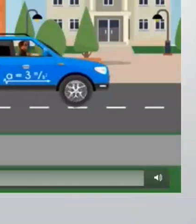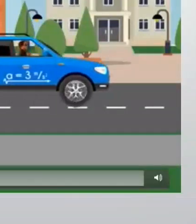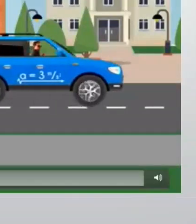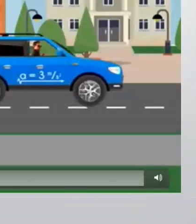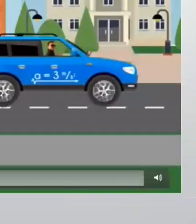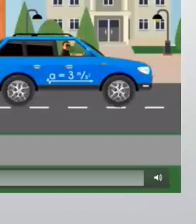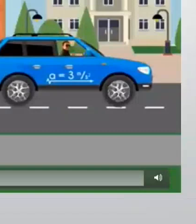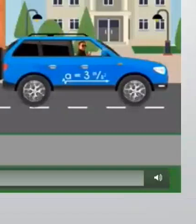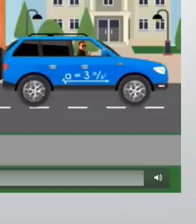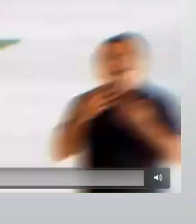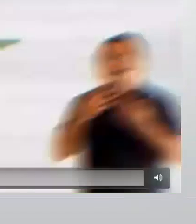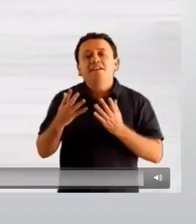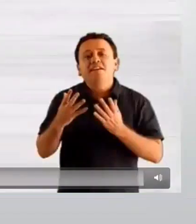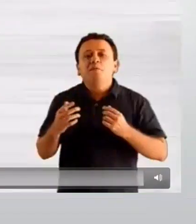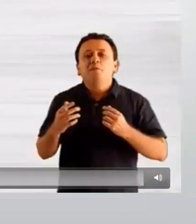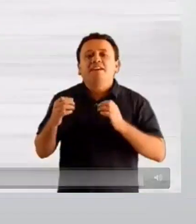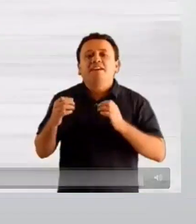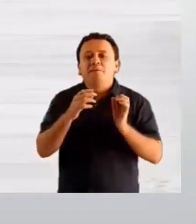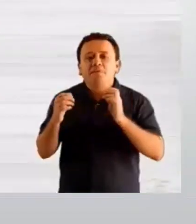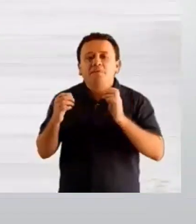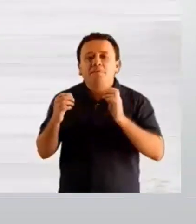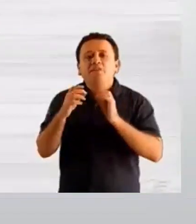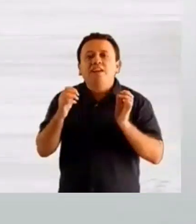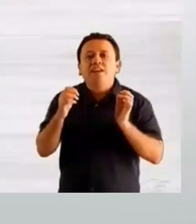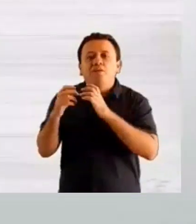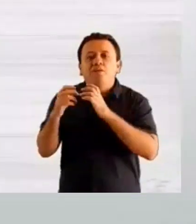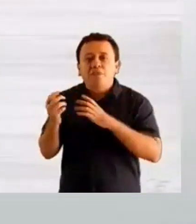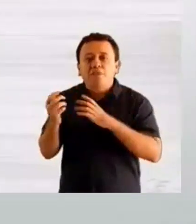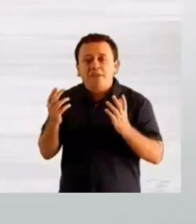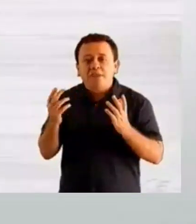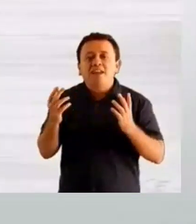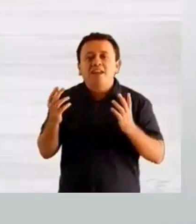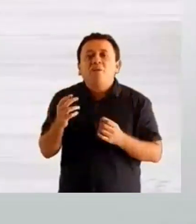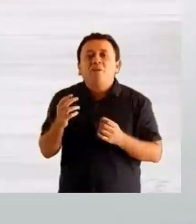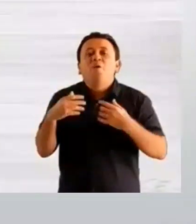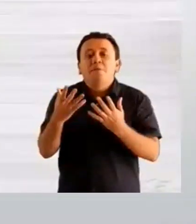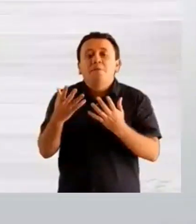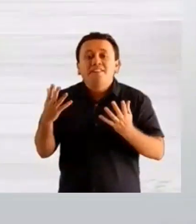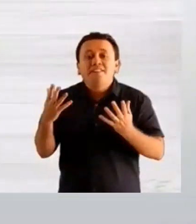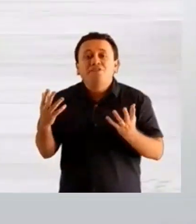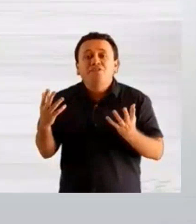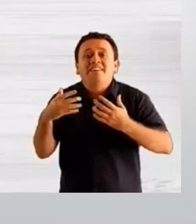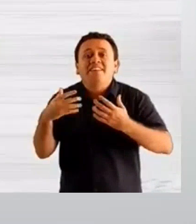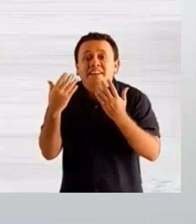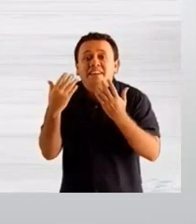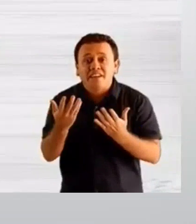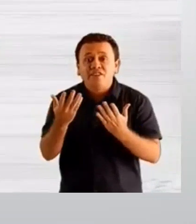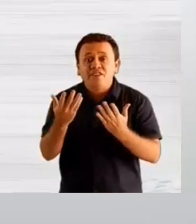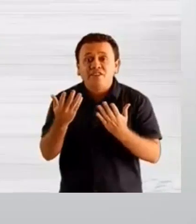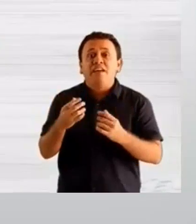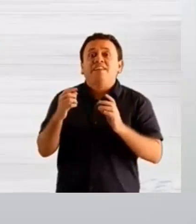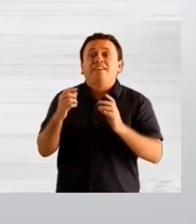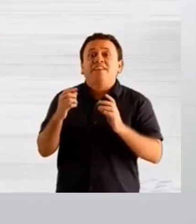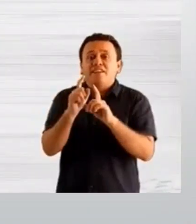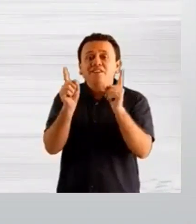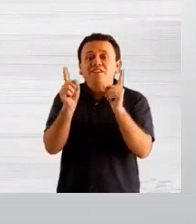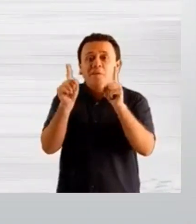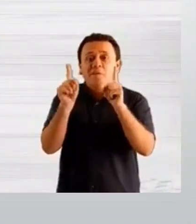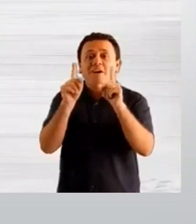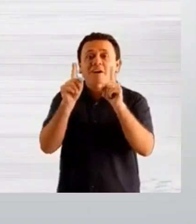rectilíneo uniformemente variado. Hay que tener en cuenta que en el movimiento rectilíneo uniformemente variado, lo que permanece constante es la aceleración.